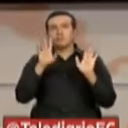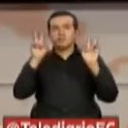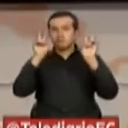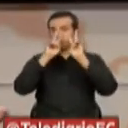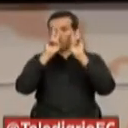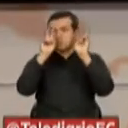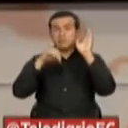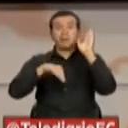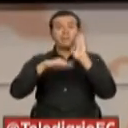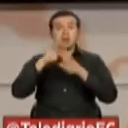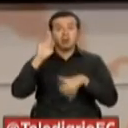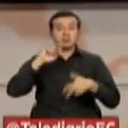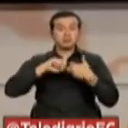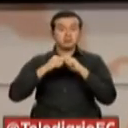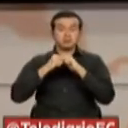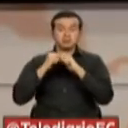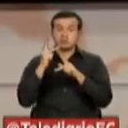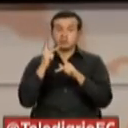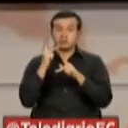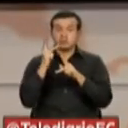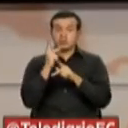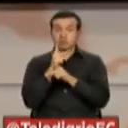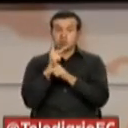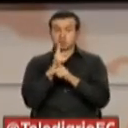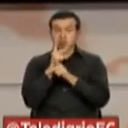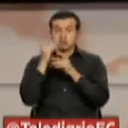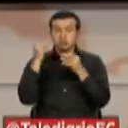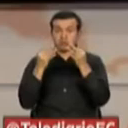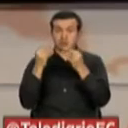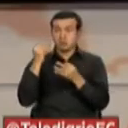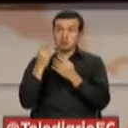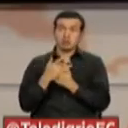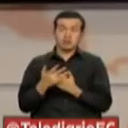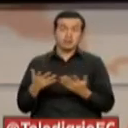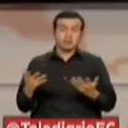temas más candentes de este Consejo de la Judicatura ha